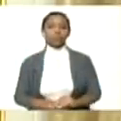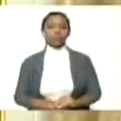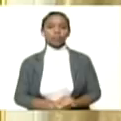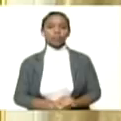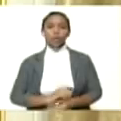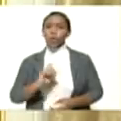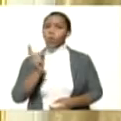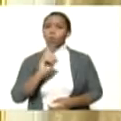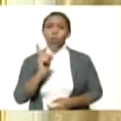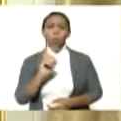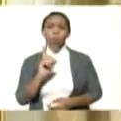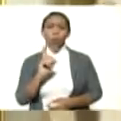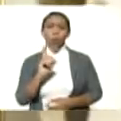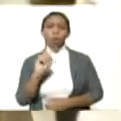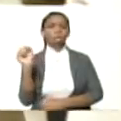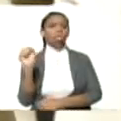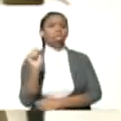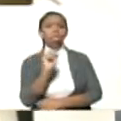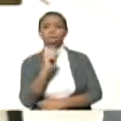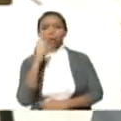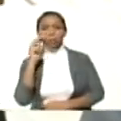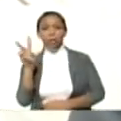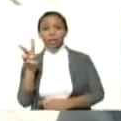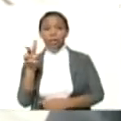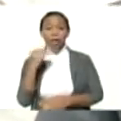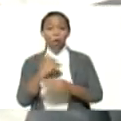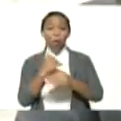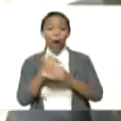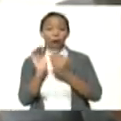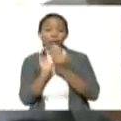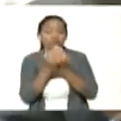No pasaba desapercibido en ninguna esquina de ningún pueblo.